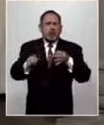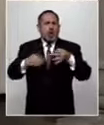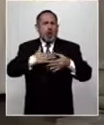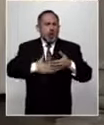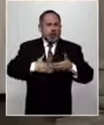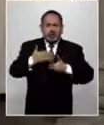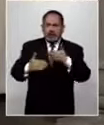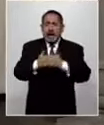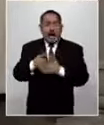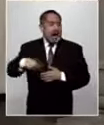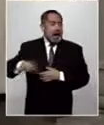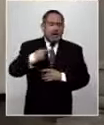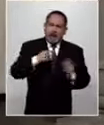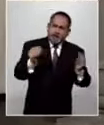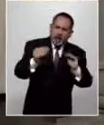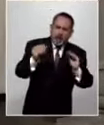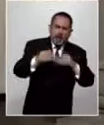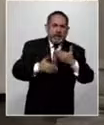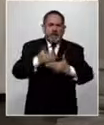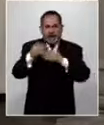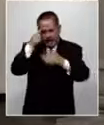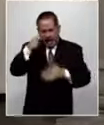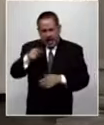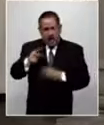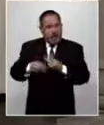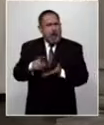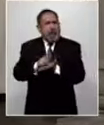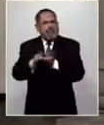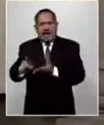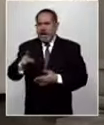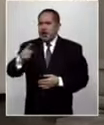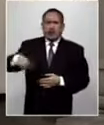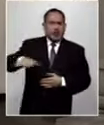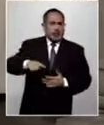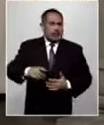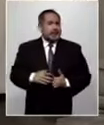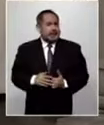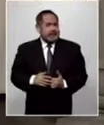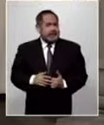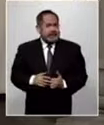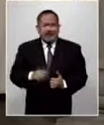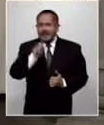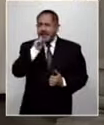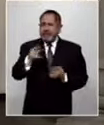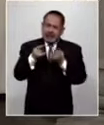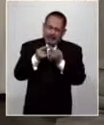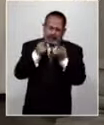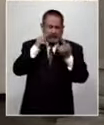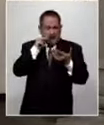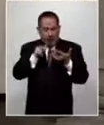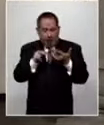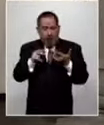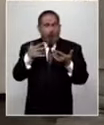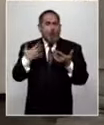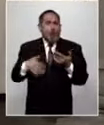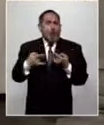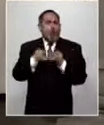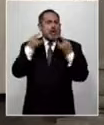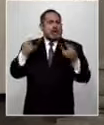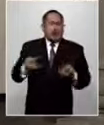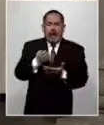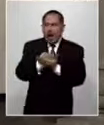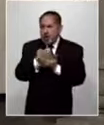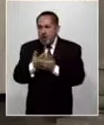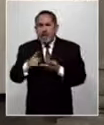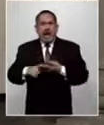impulso de litigantes para activar las posibilidades del derecho. En ellos encontramos también la historia de importantes actores de la economía y la